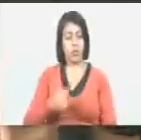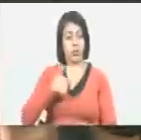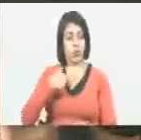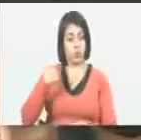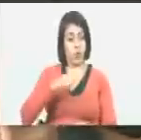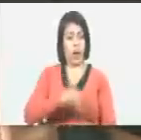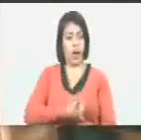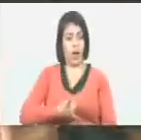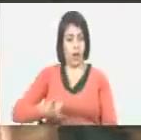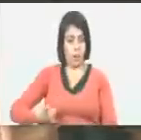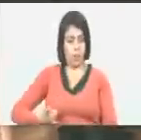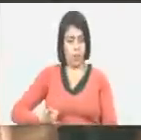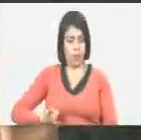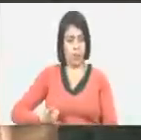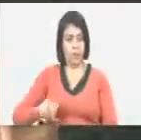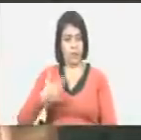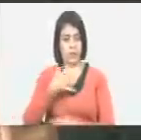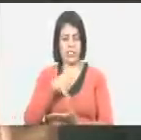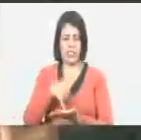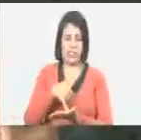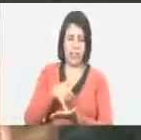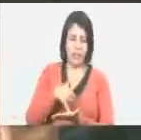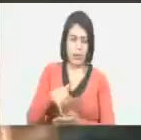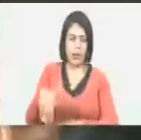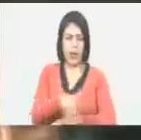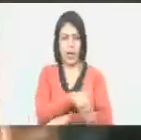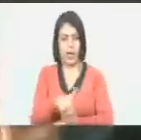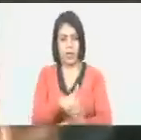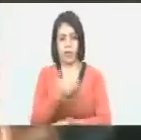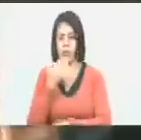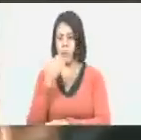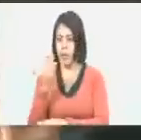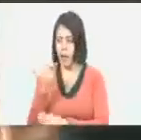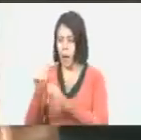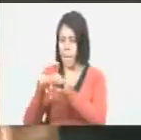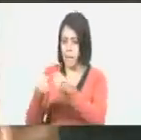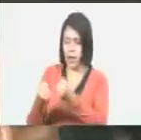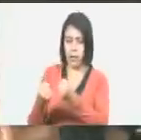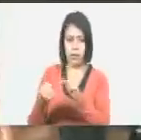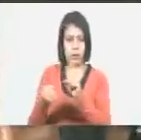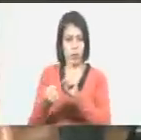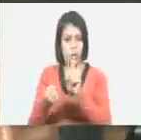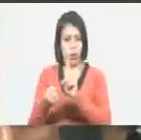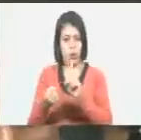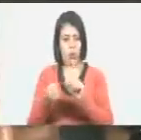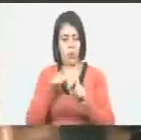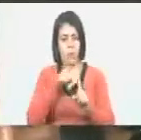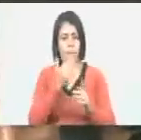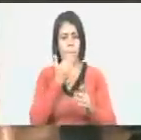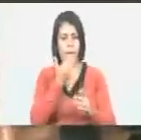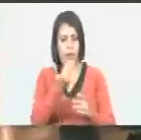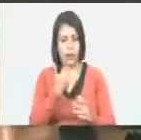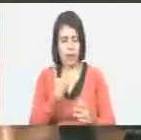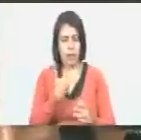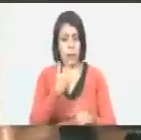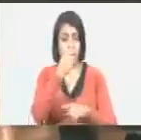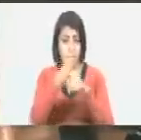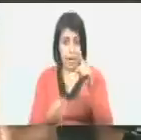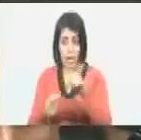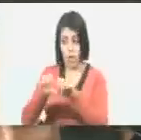tuviera hambre y estuviera desvalido en la calle, no pediría un pan, sino que pediría